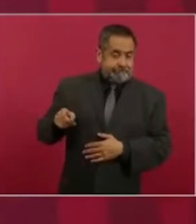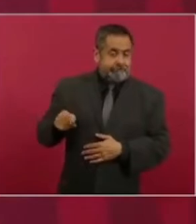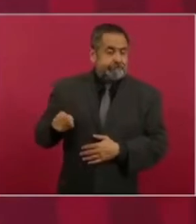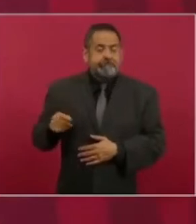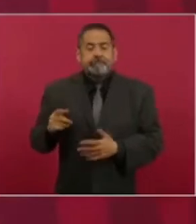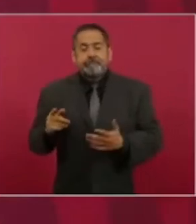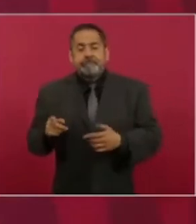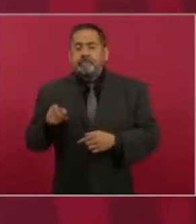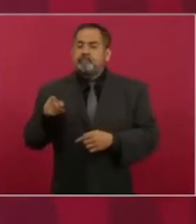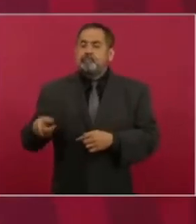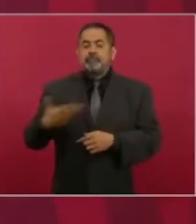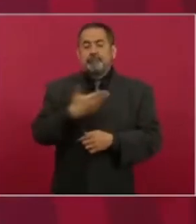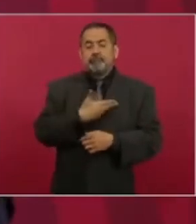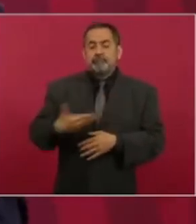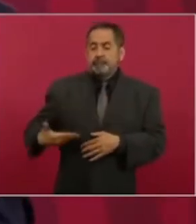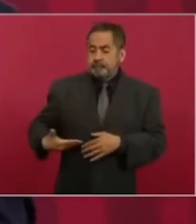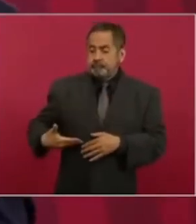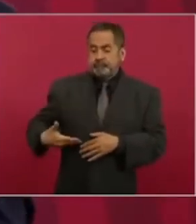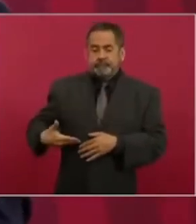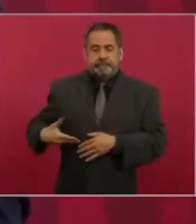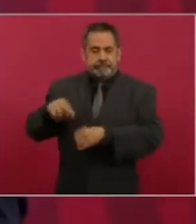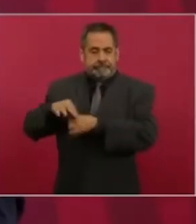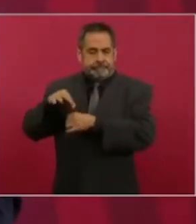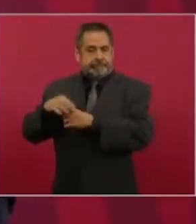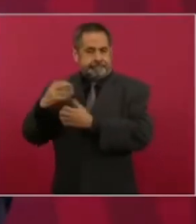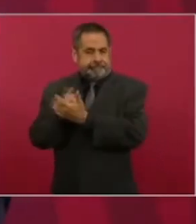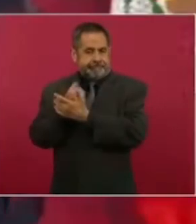ya como presidente electo,